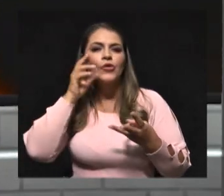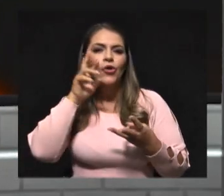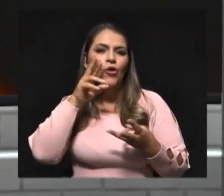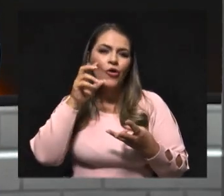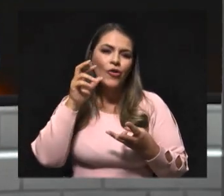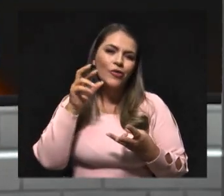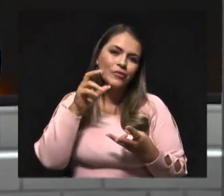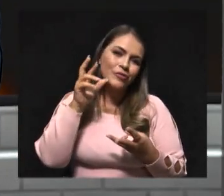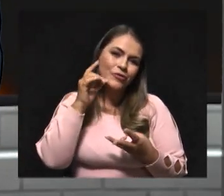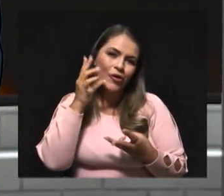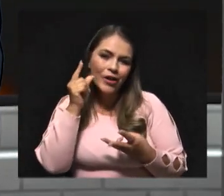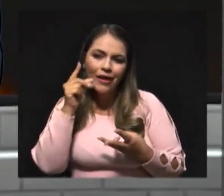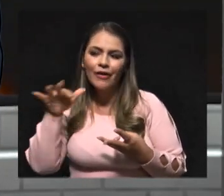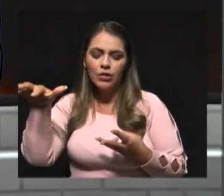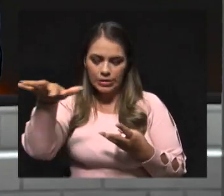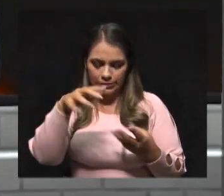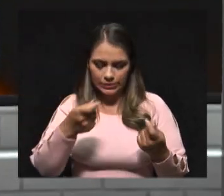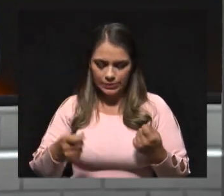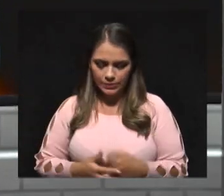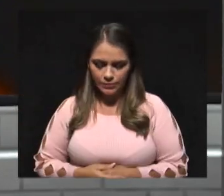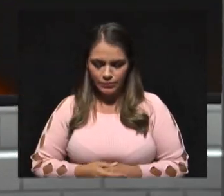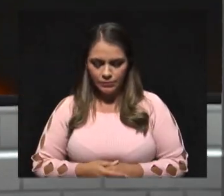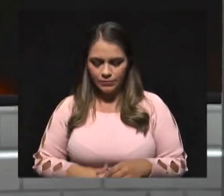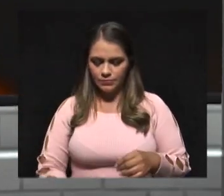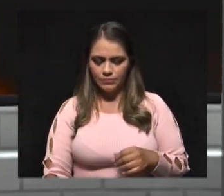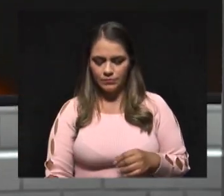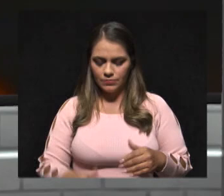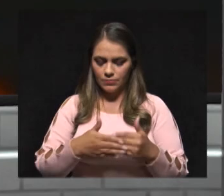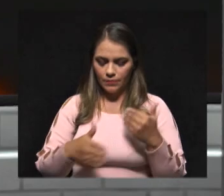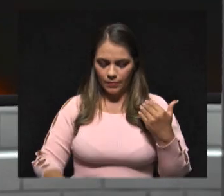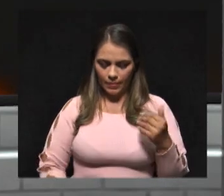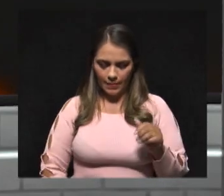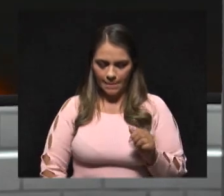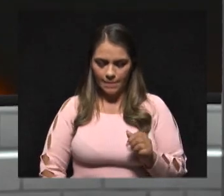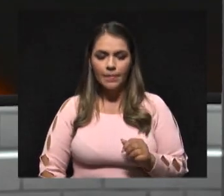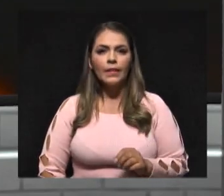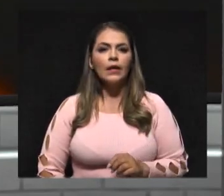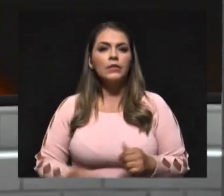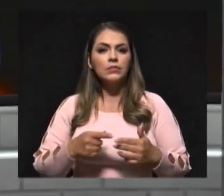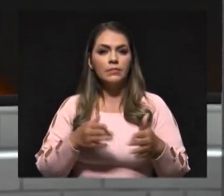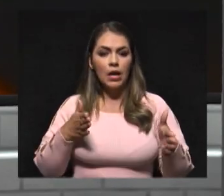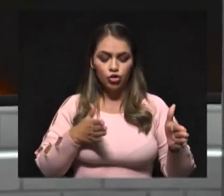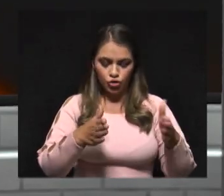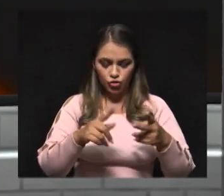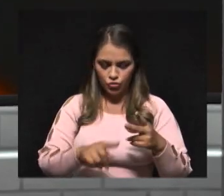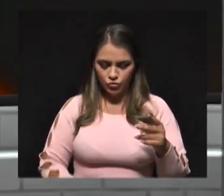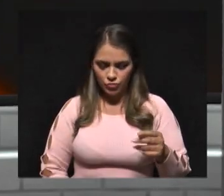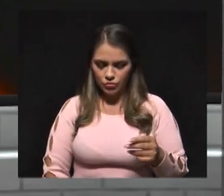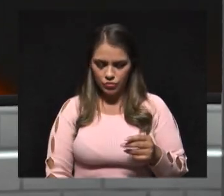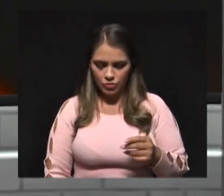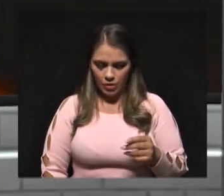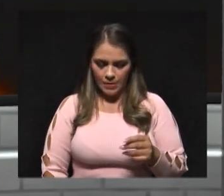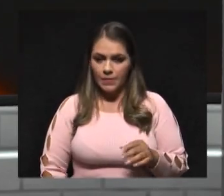eso todo eso ahí que va creciendo tanto sacd también tendrá que hacer algo más porque por ejemplo el tema de conectividad en el oriente es cercano se puso